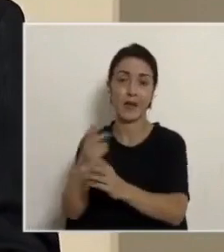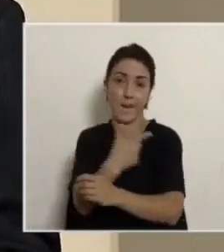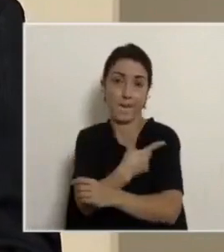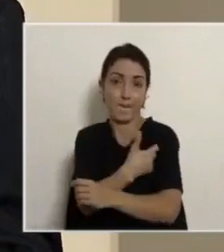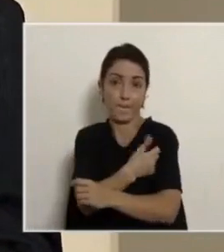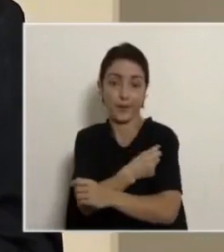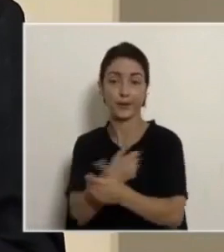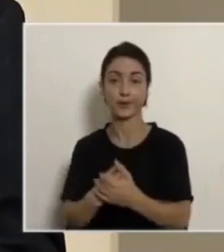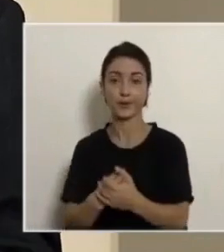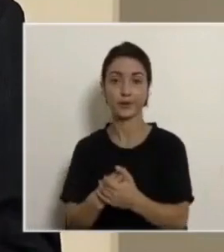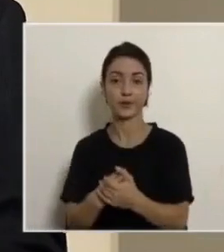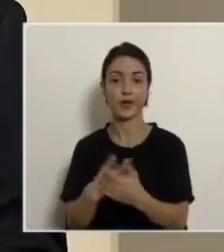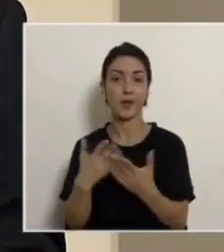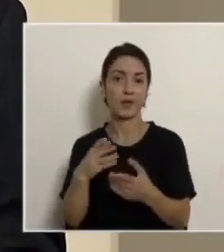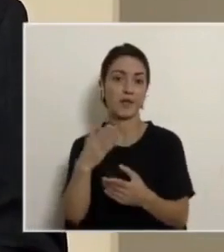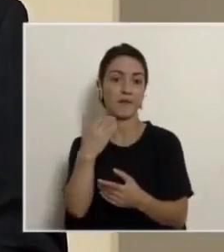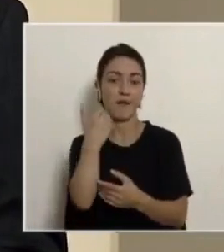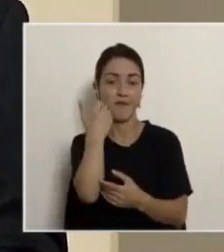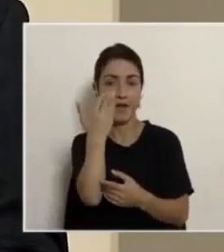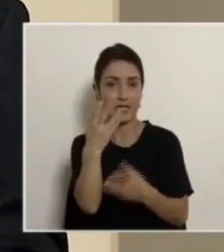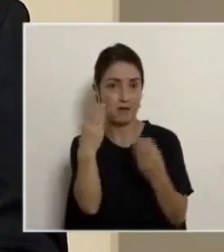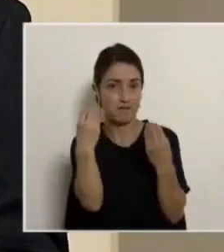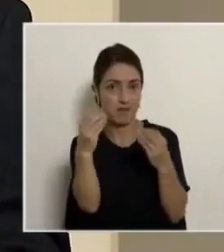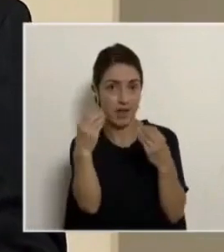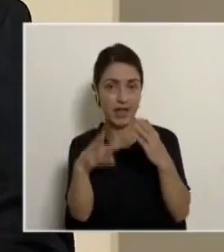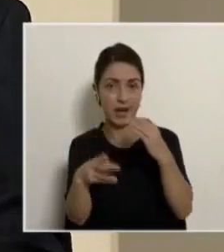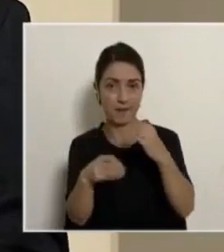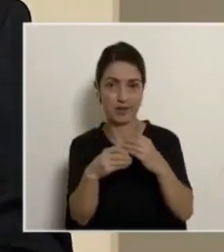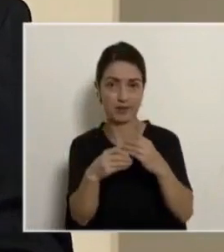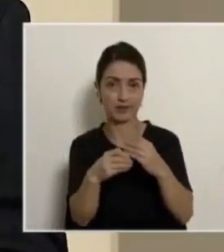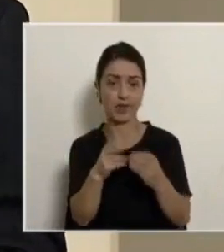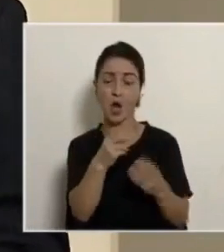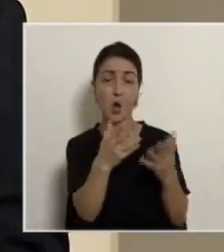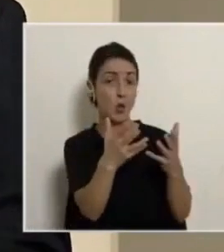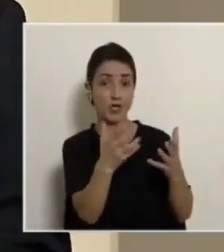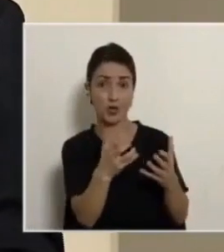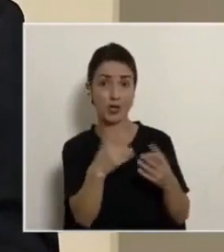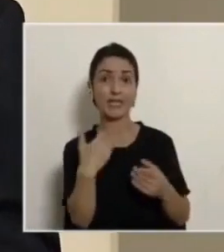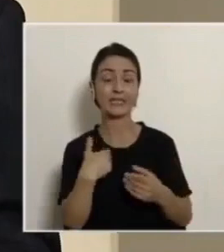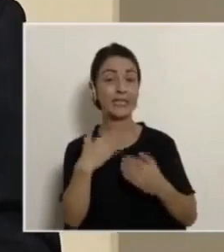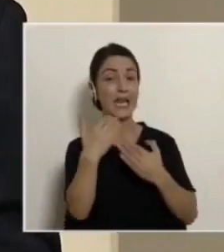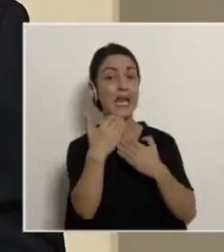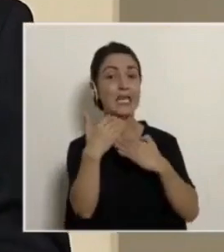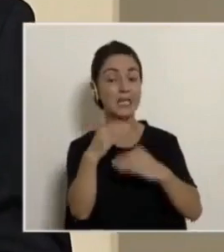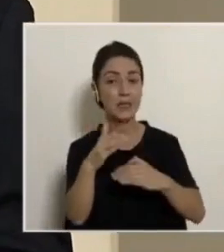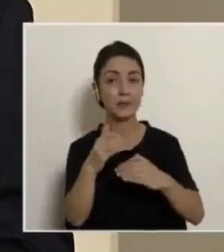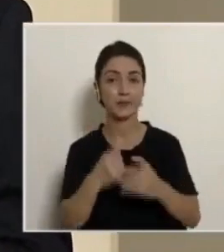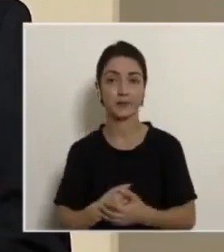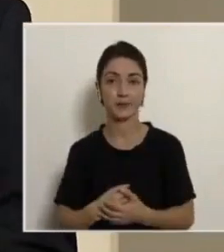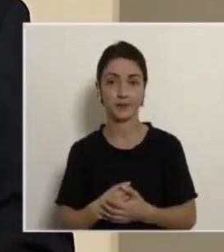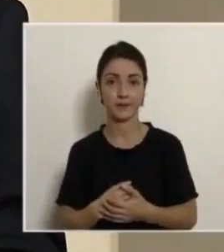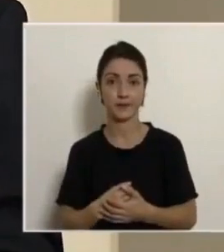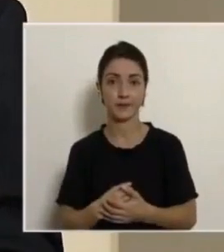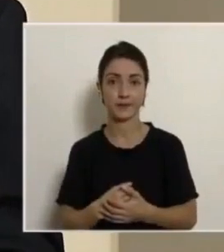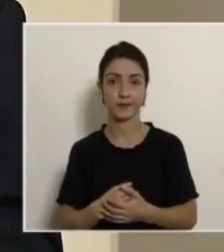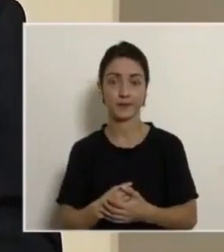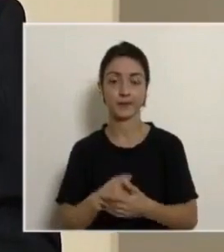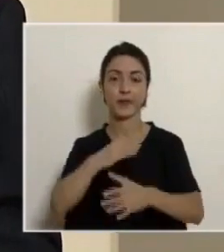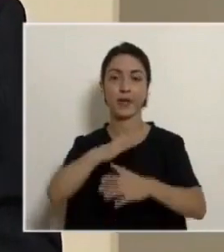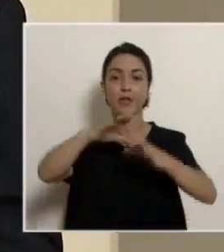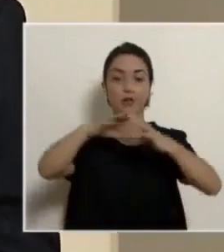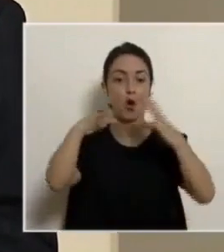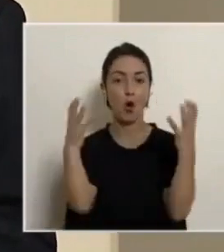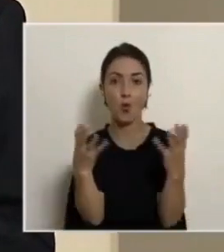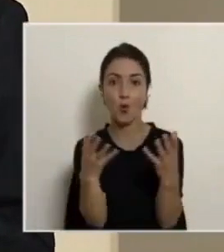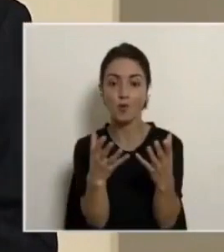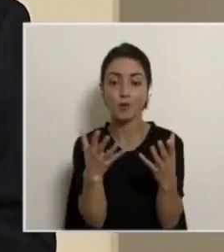sencilla, porque así podrían vender más vacunas. No es que no quieren, es que hay límites de la capacidad. Y todo el mundo quiere vacunas.